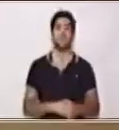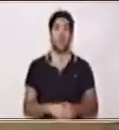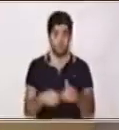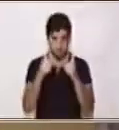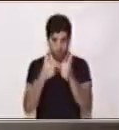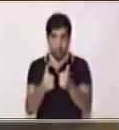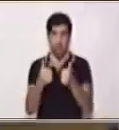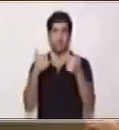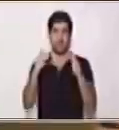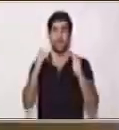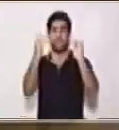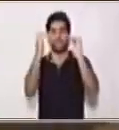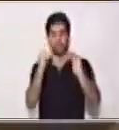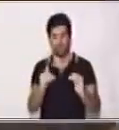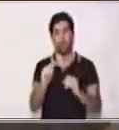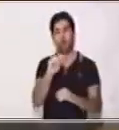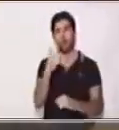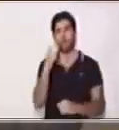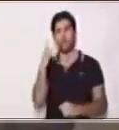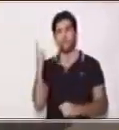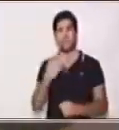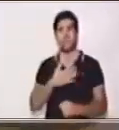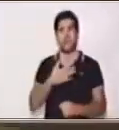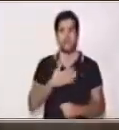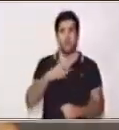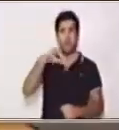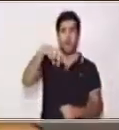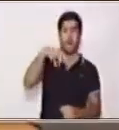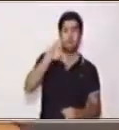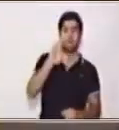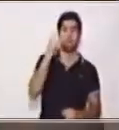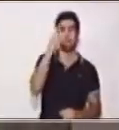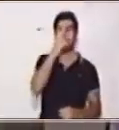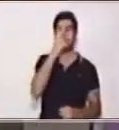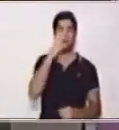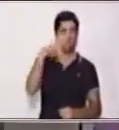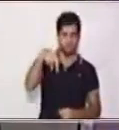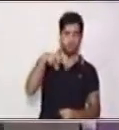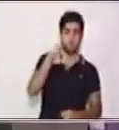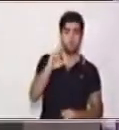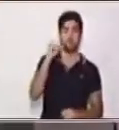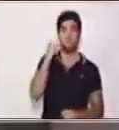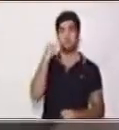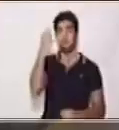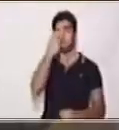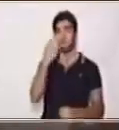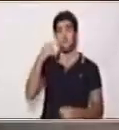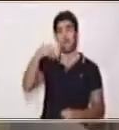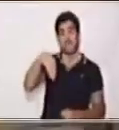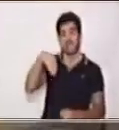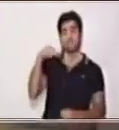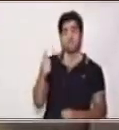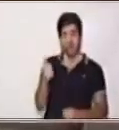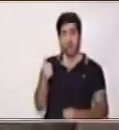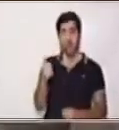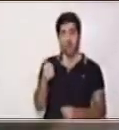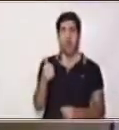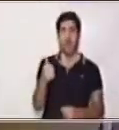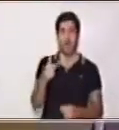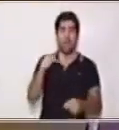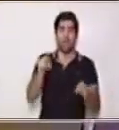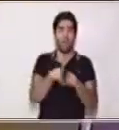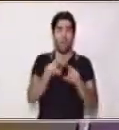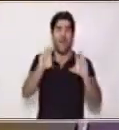Y tenemos el prisma. El prisma igual tiene 3